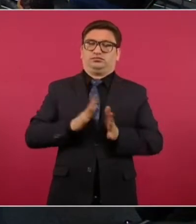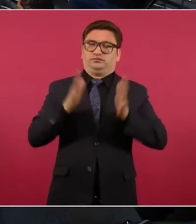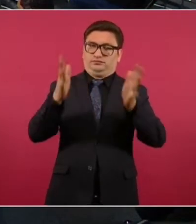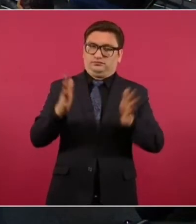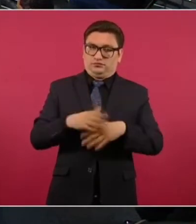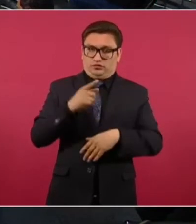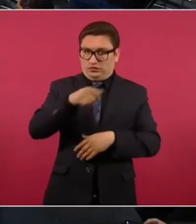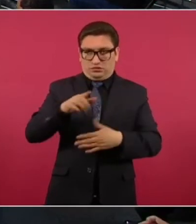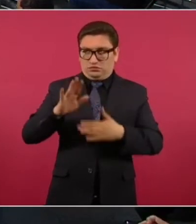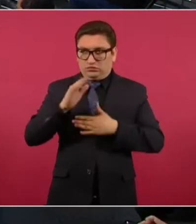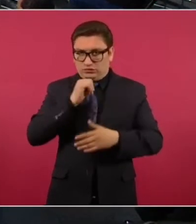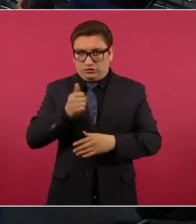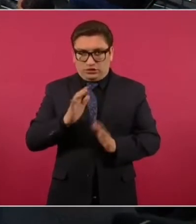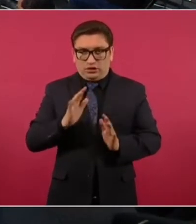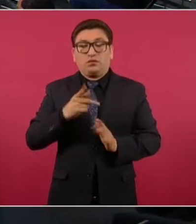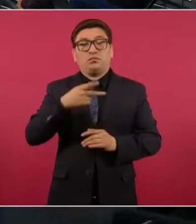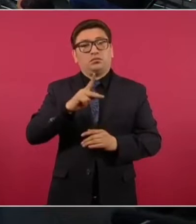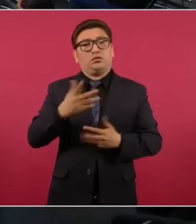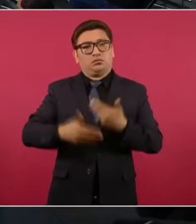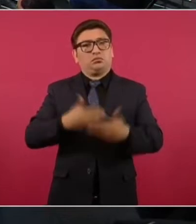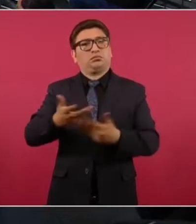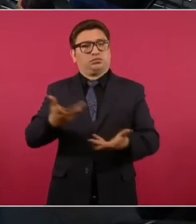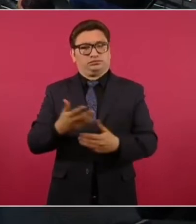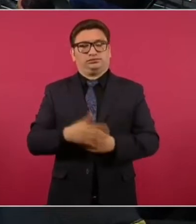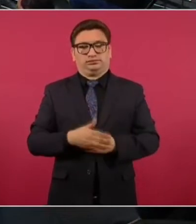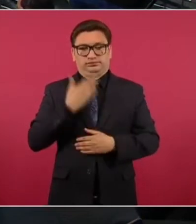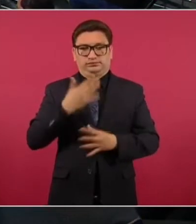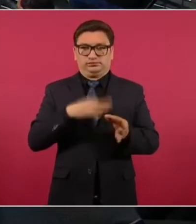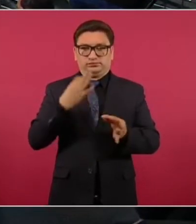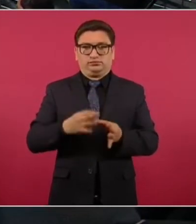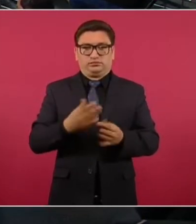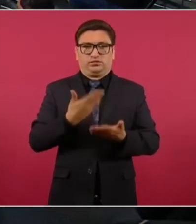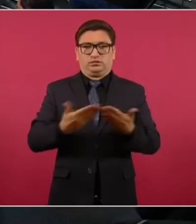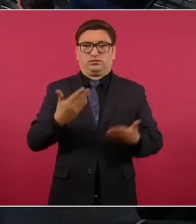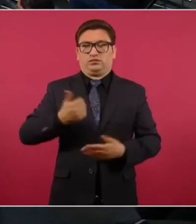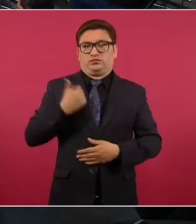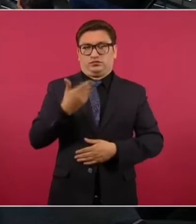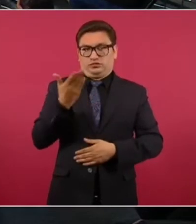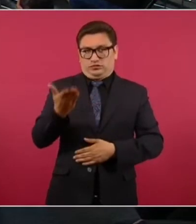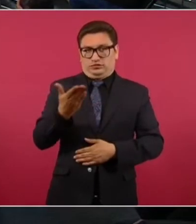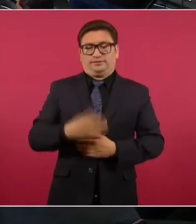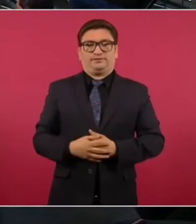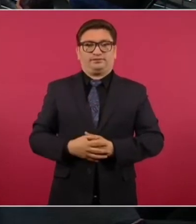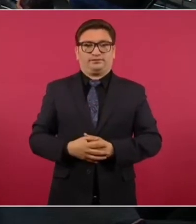se comprometió absolutamente para ello. Aprovechando que está aquí el